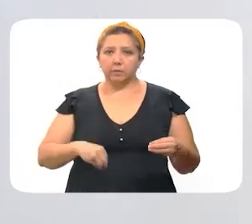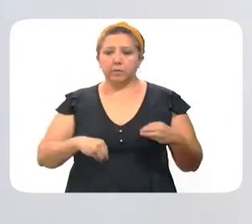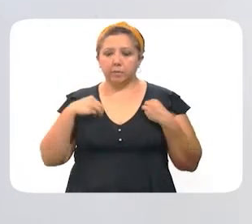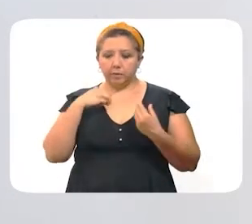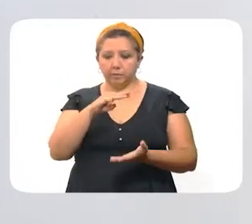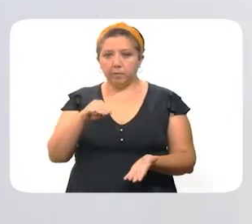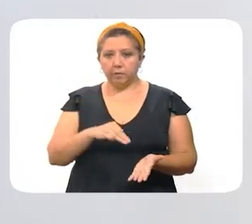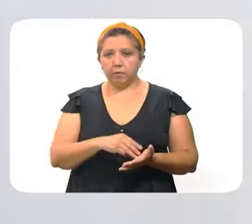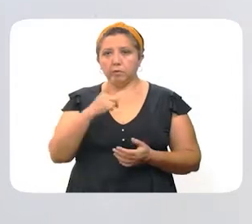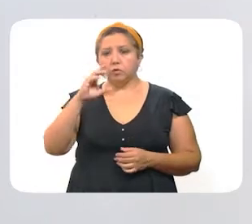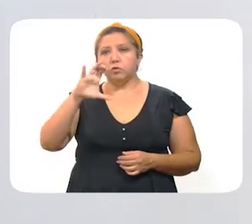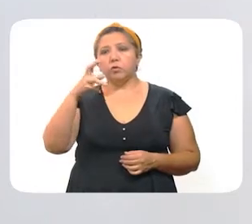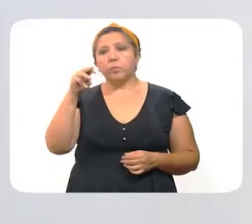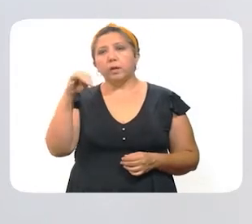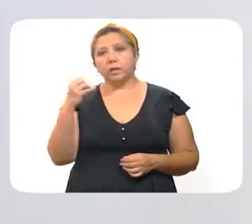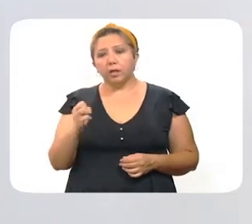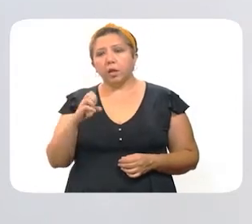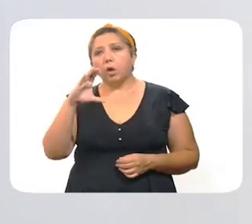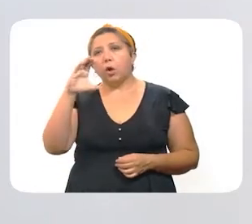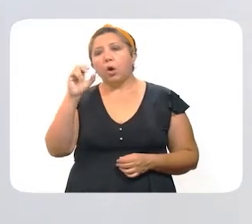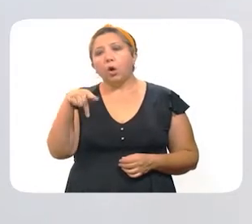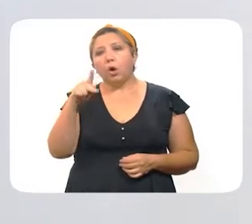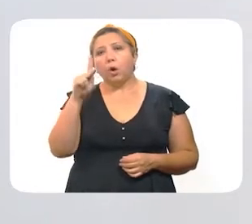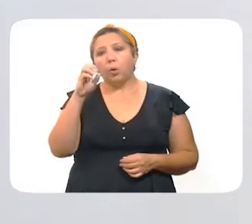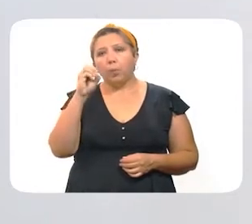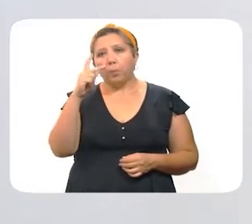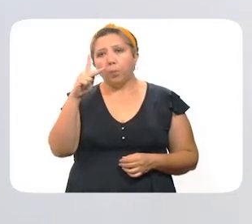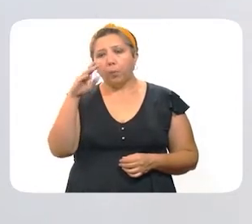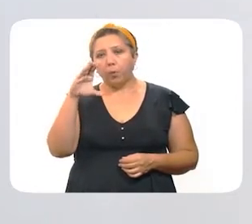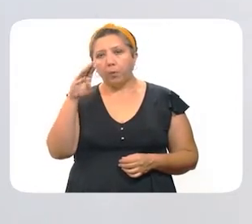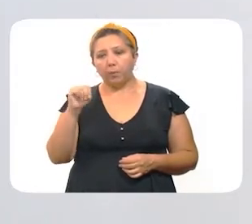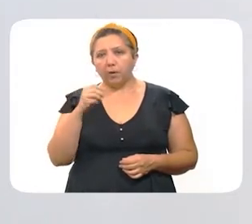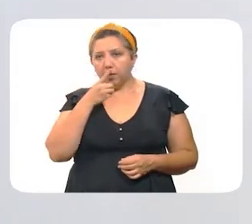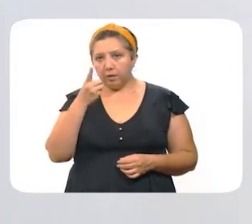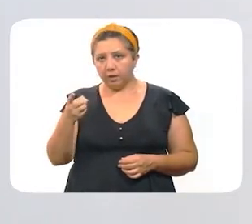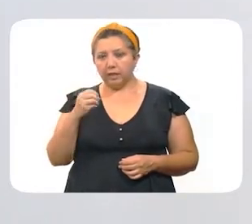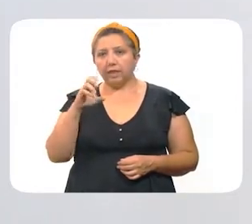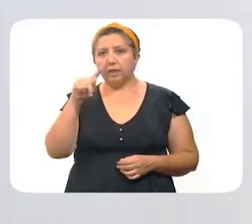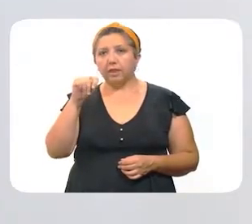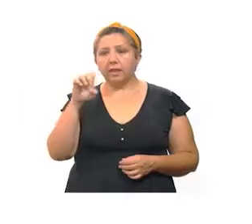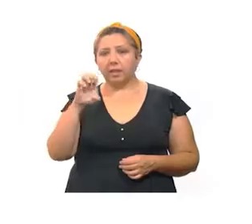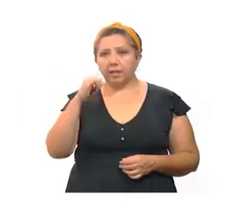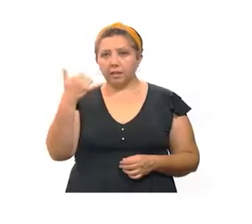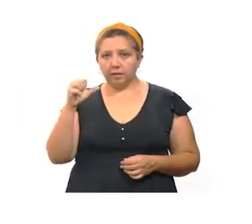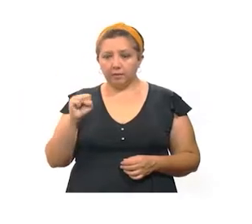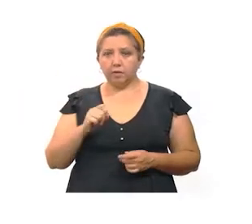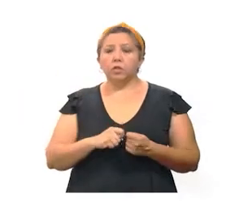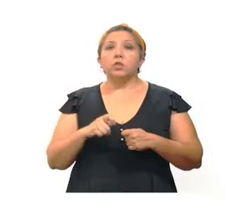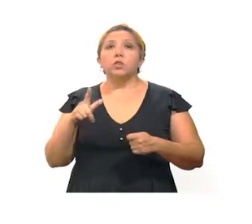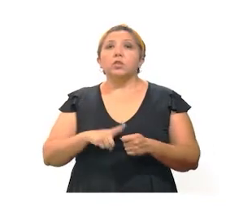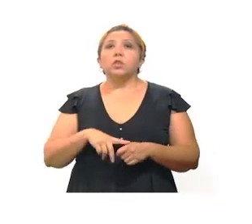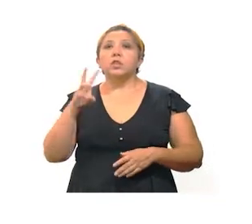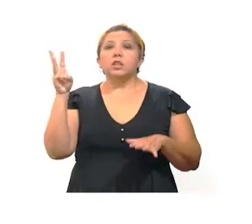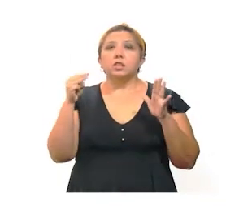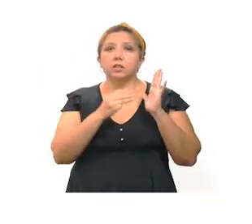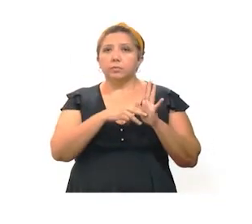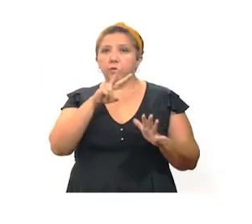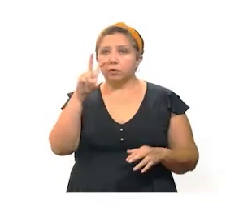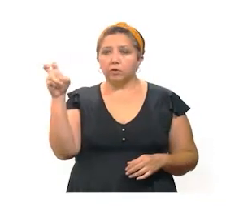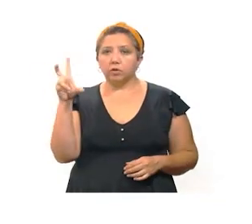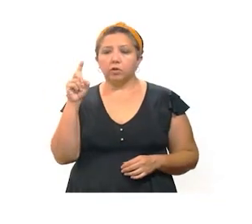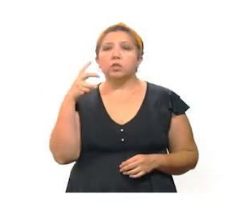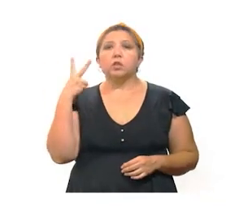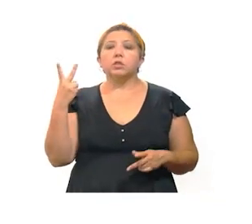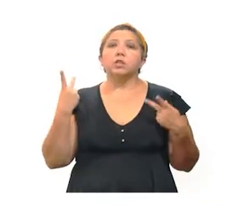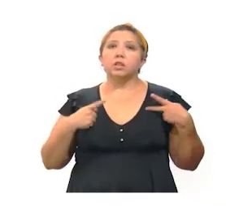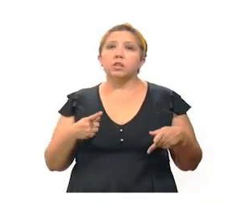en Mérida, 1 en Chumayel, 1 en Copomá, 1 en Peto, 1 en Tuncas y 1 en Tella. En total, son